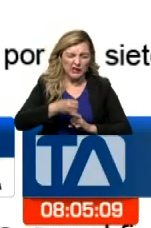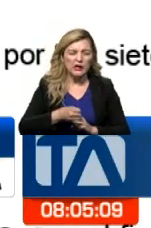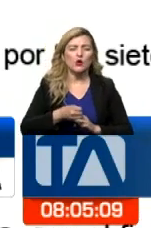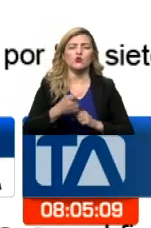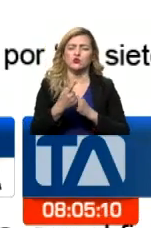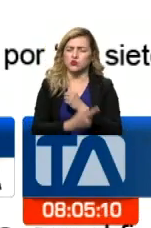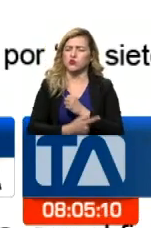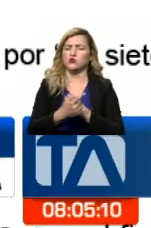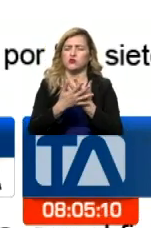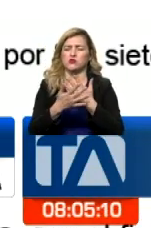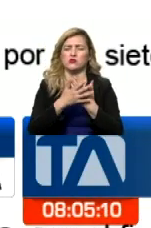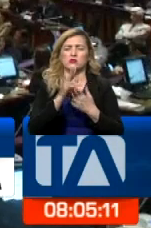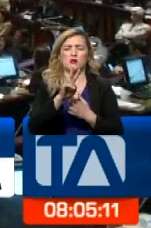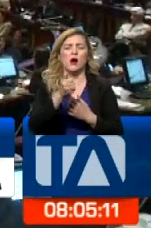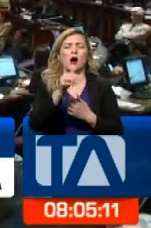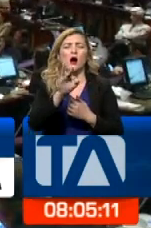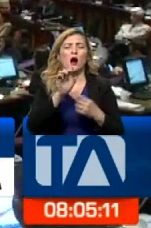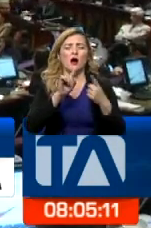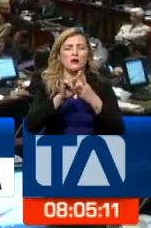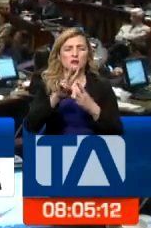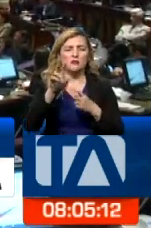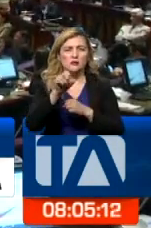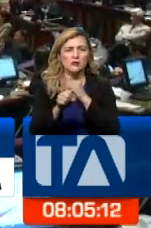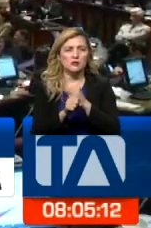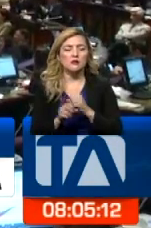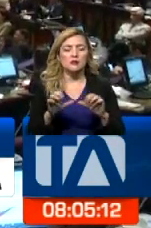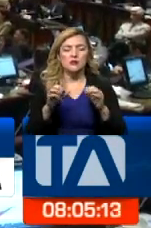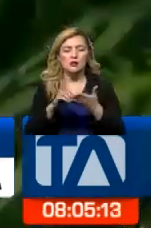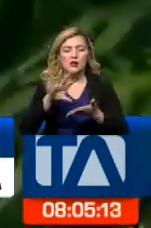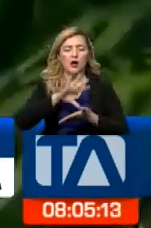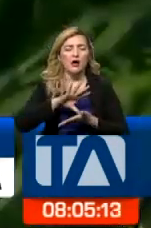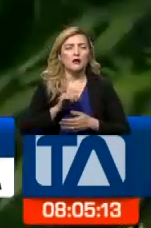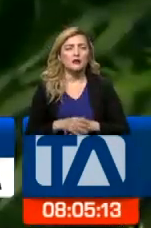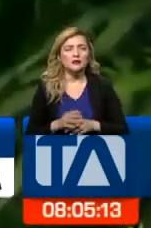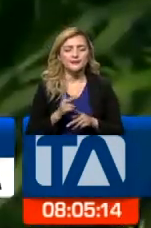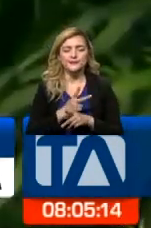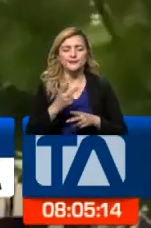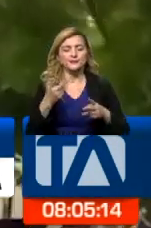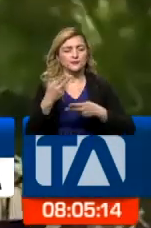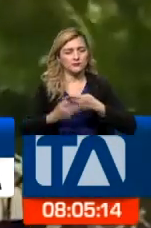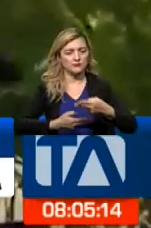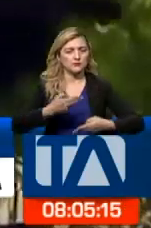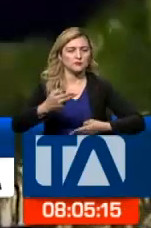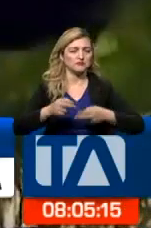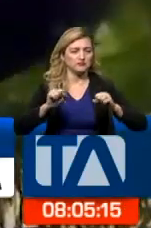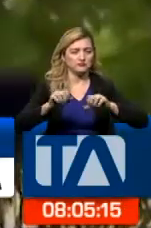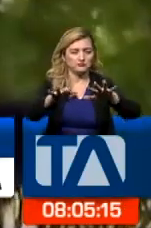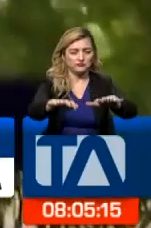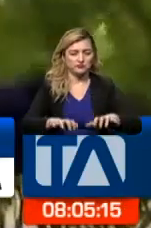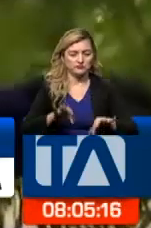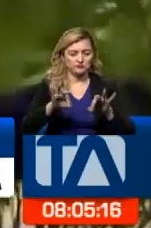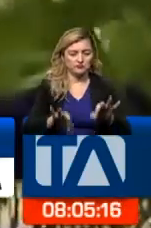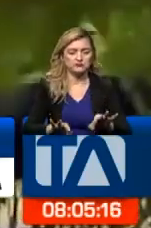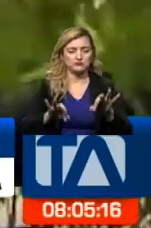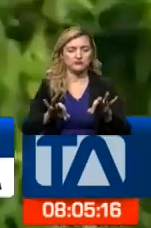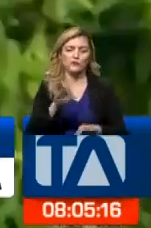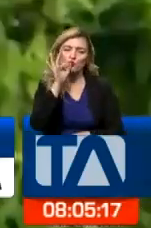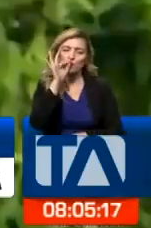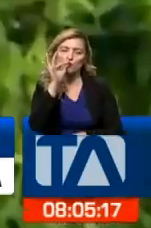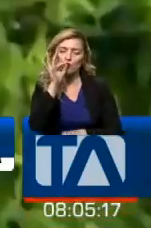19 a 22 años. Esta asamblea dio paso a la producción, comercialización, distribución, uso y consumo de